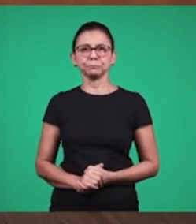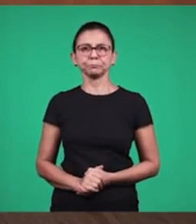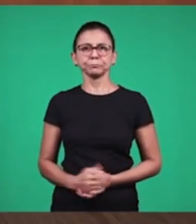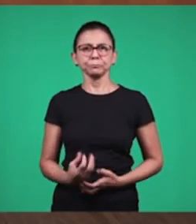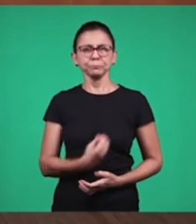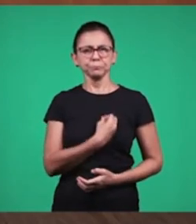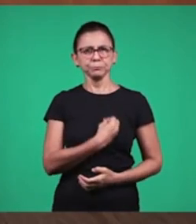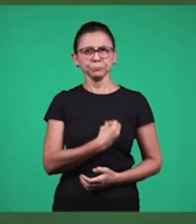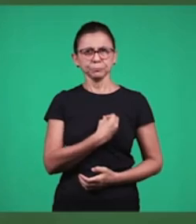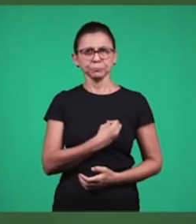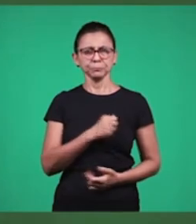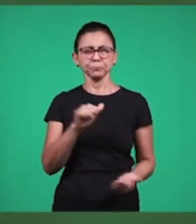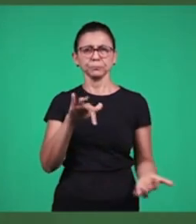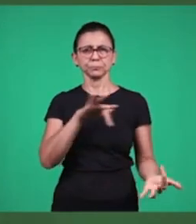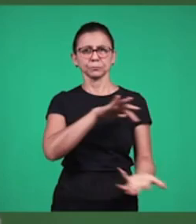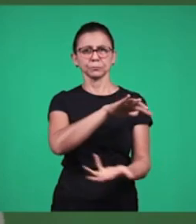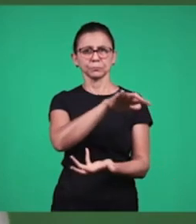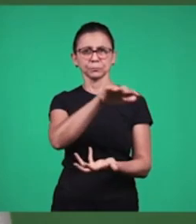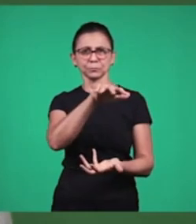vida, amados.